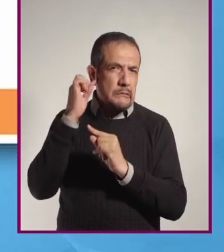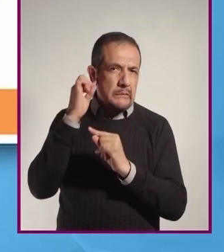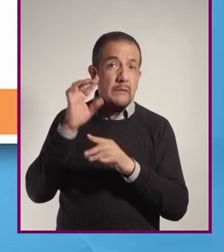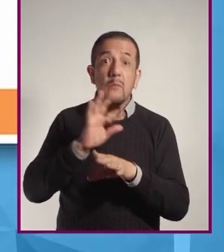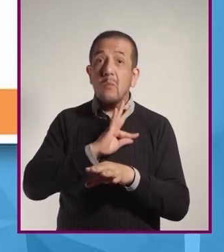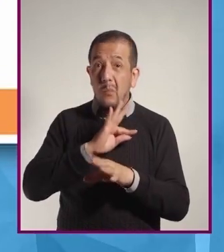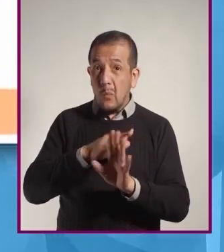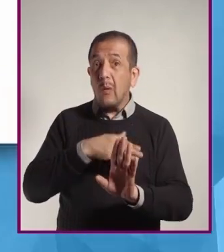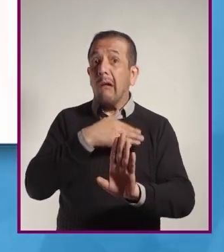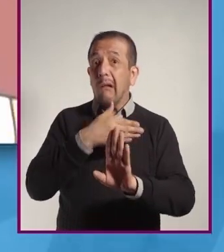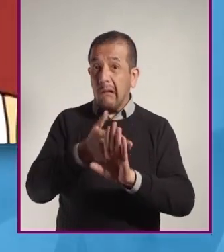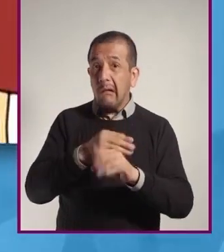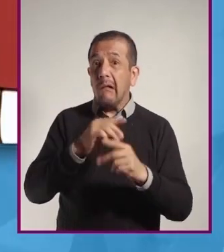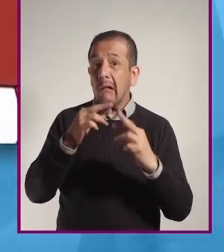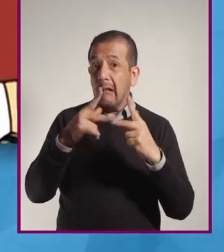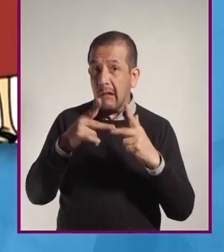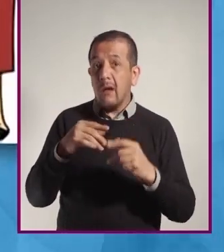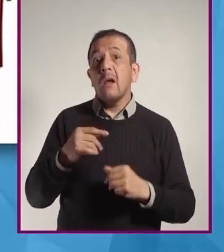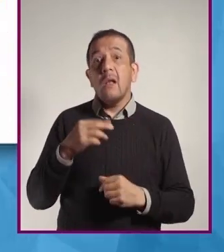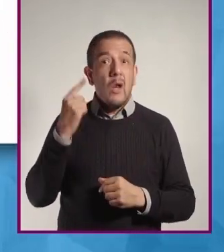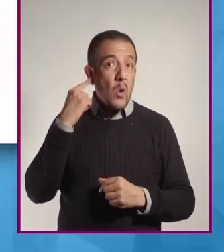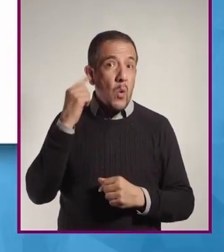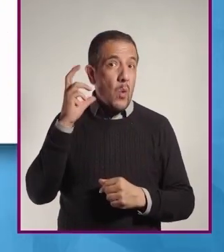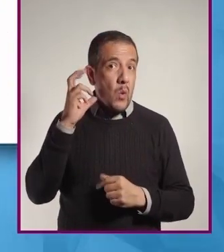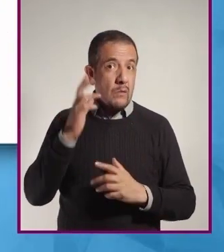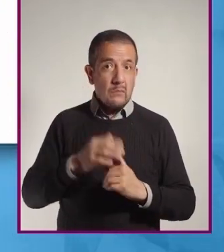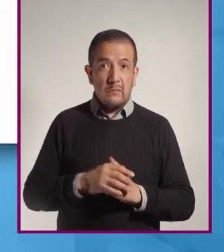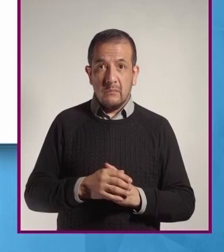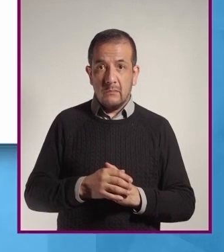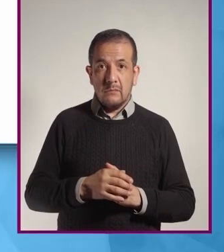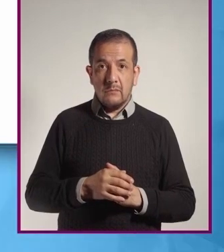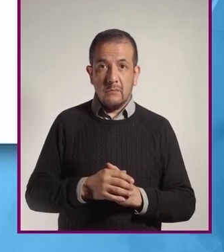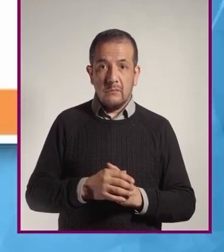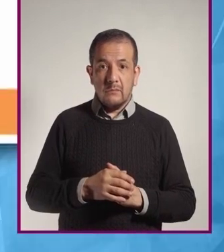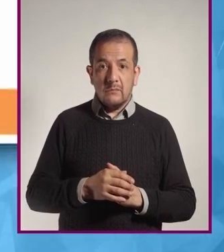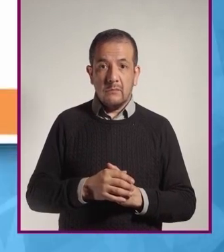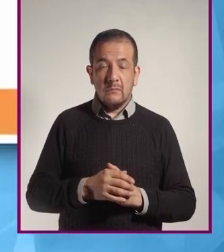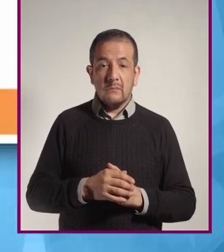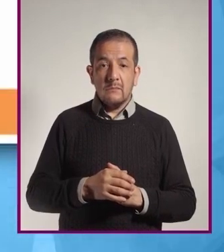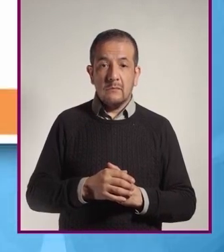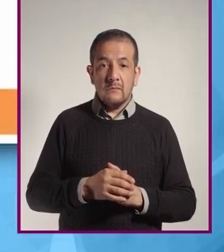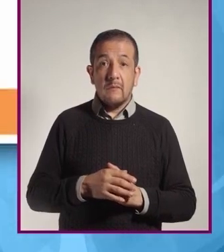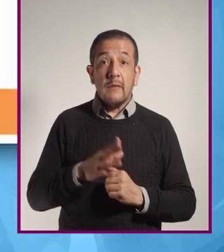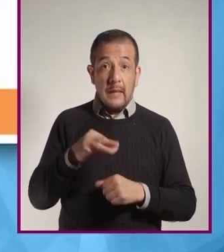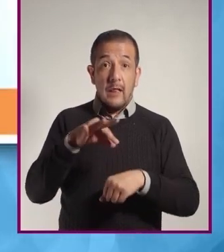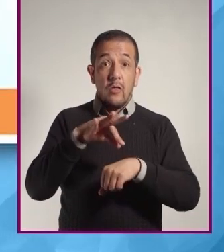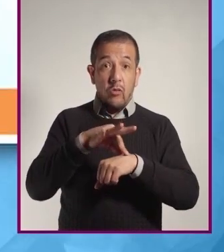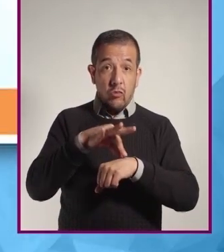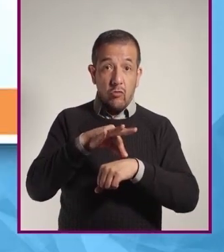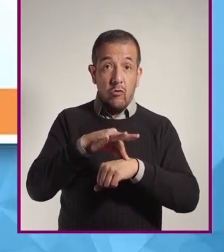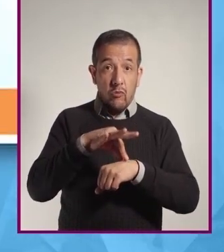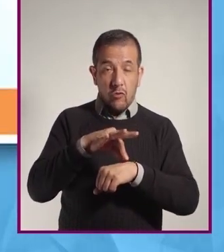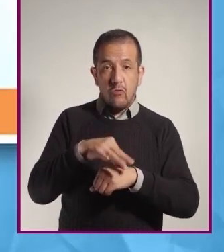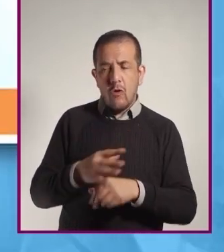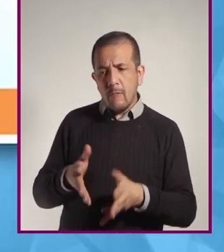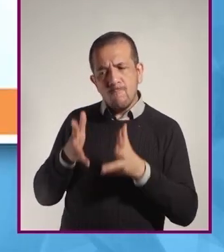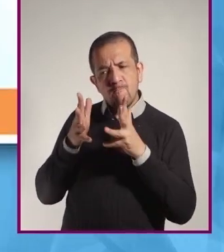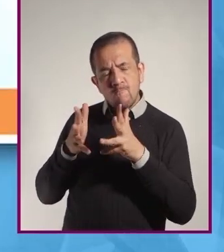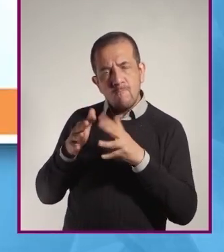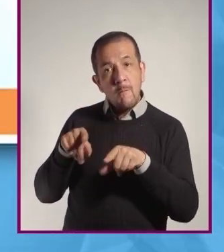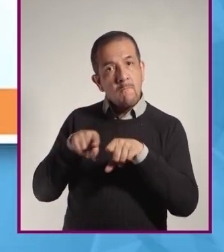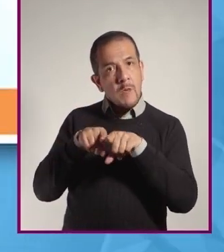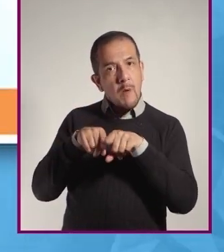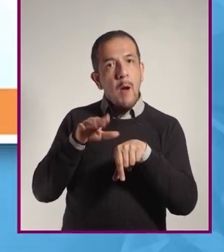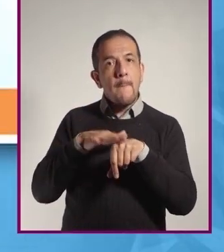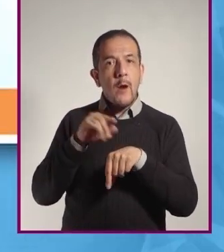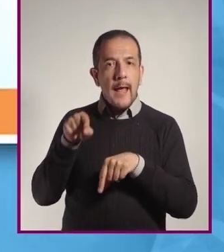oído. El médico regañó a mi hermano porque tenía